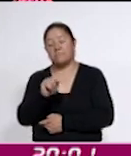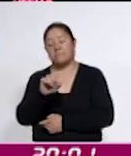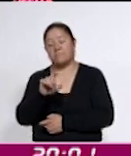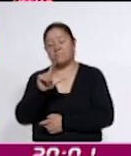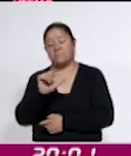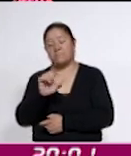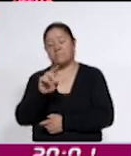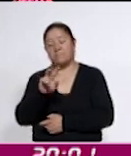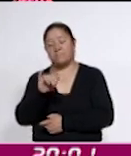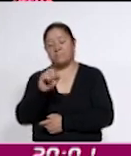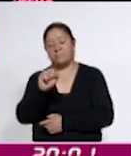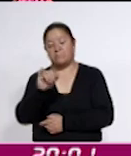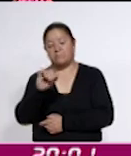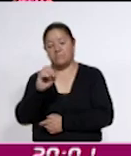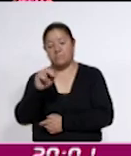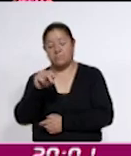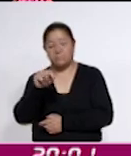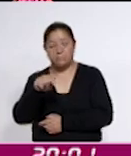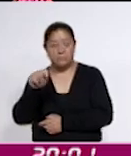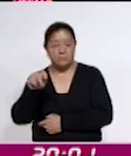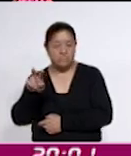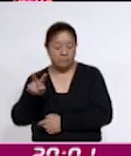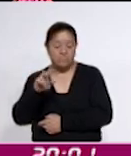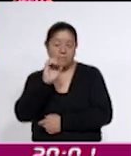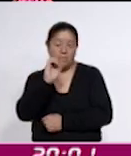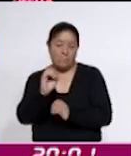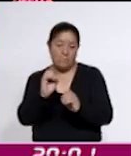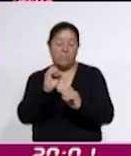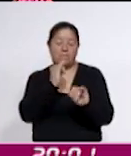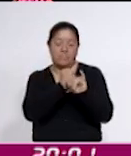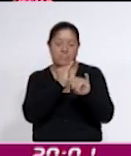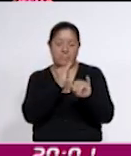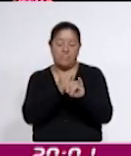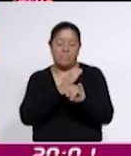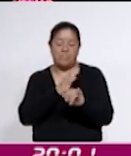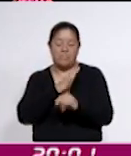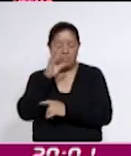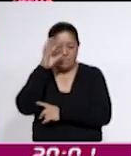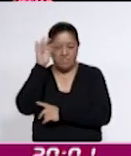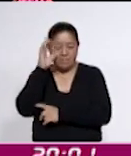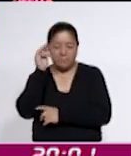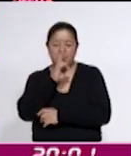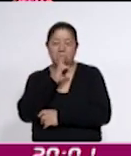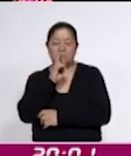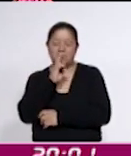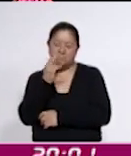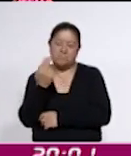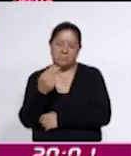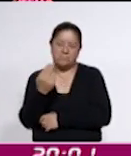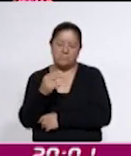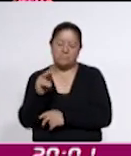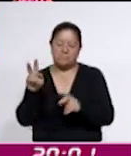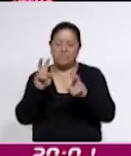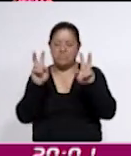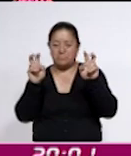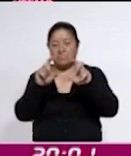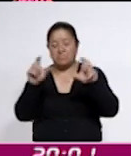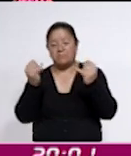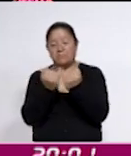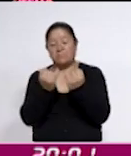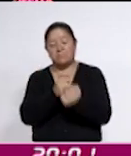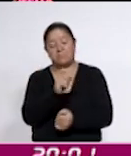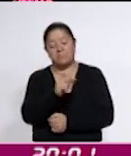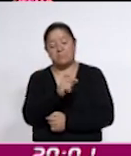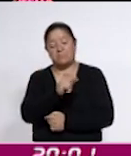través de nuestras redes sociales. Le reiteramos que en redes sociales nos encuentra como Coracyt Noticias, al igual que en la red X nos puede